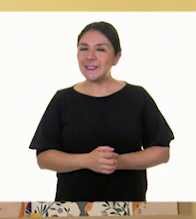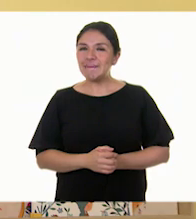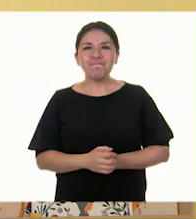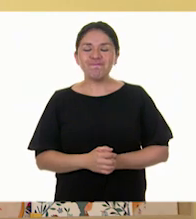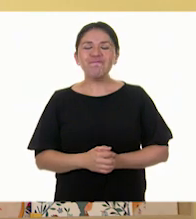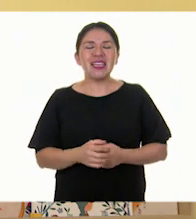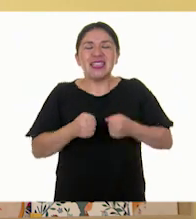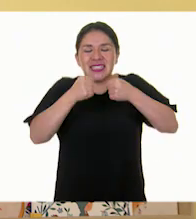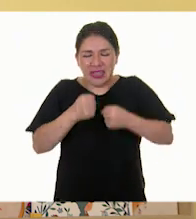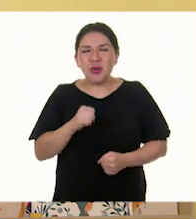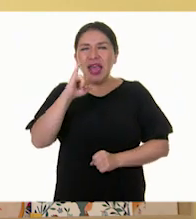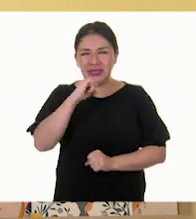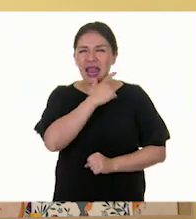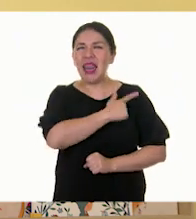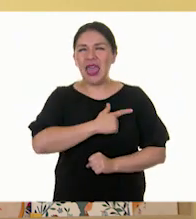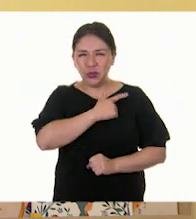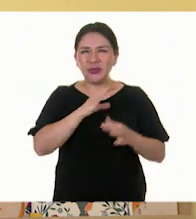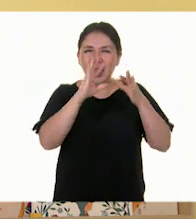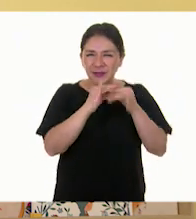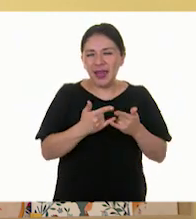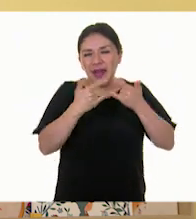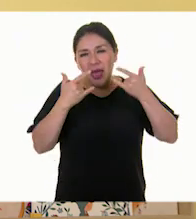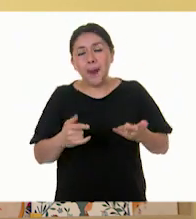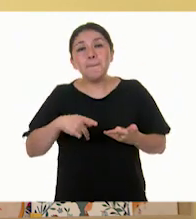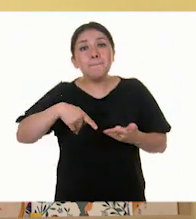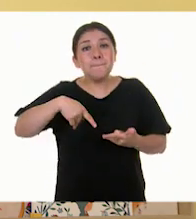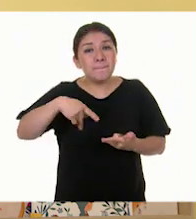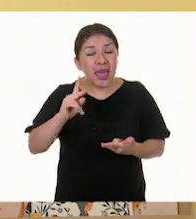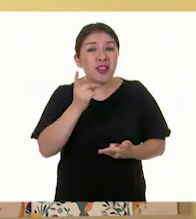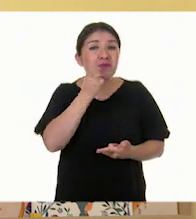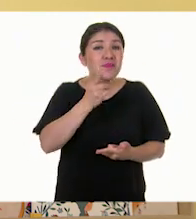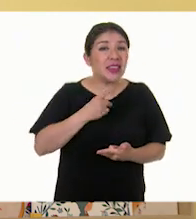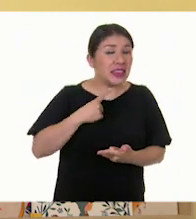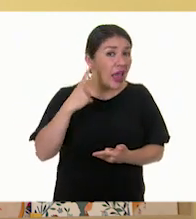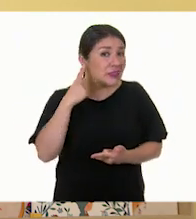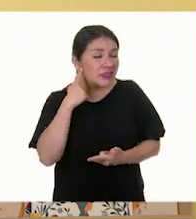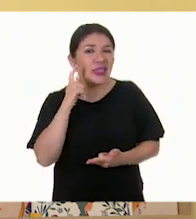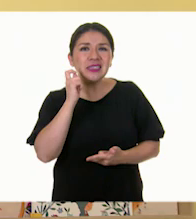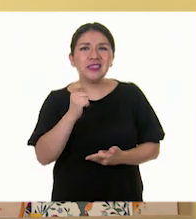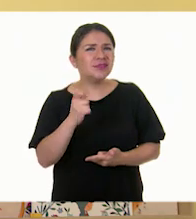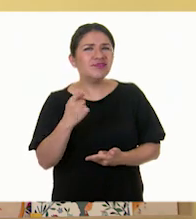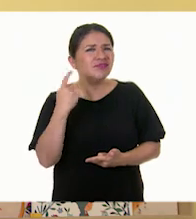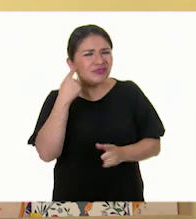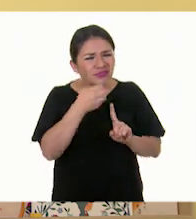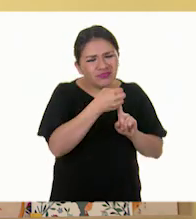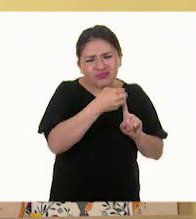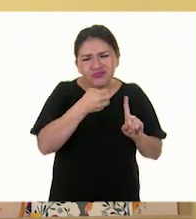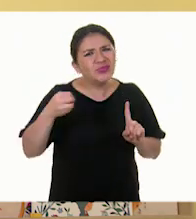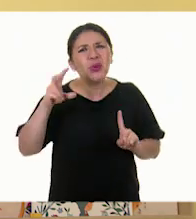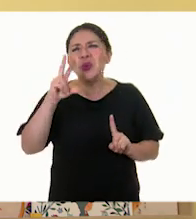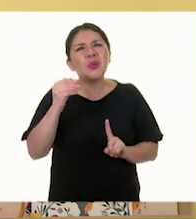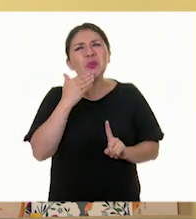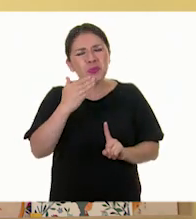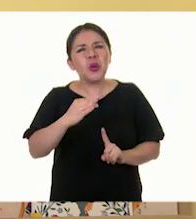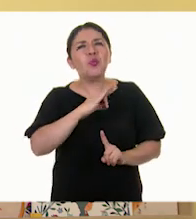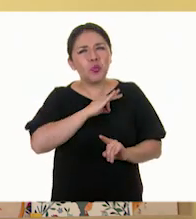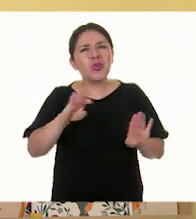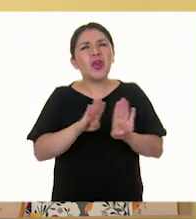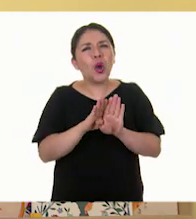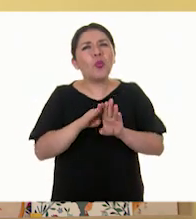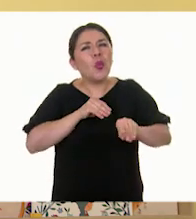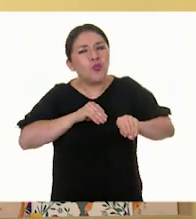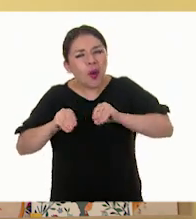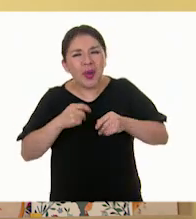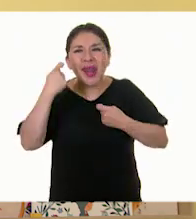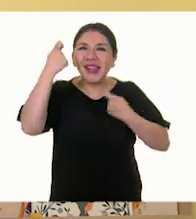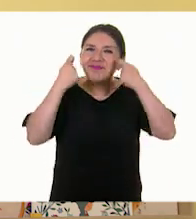Estoy segura de que les encantan las narraciones, pero nos están avisando que no se escucha muy bien y que podríamos movernos un poco